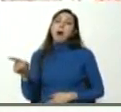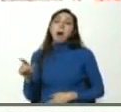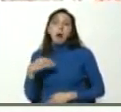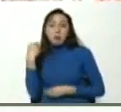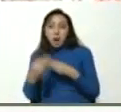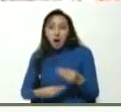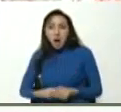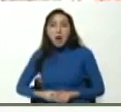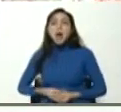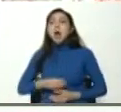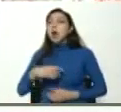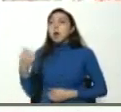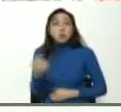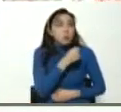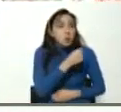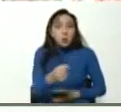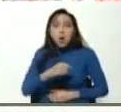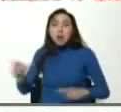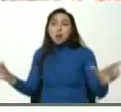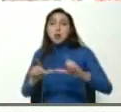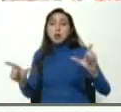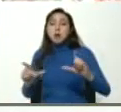entrevistas en la televisión